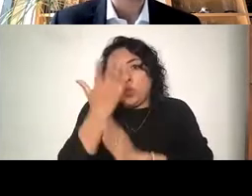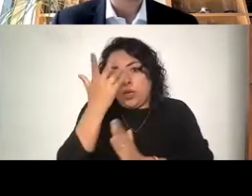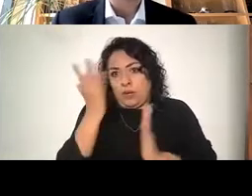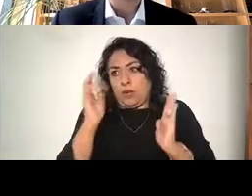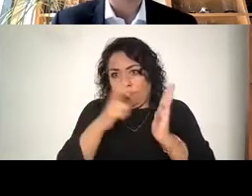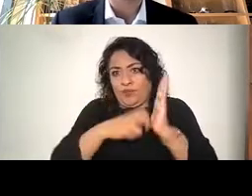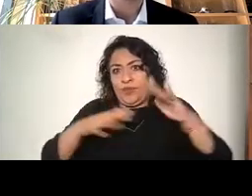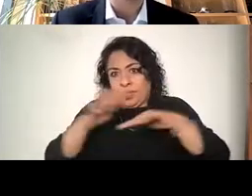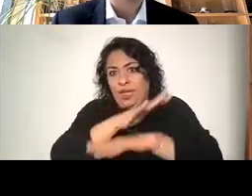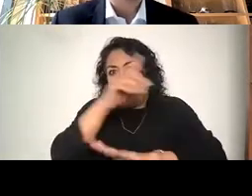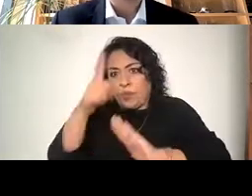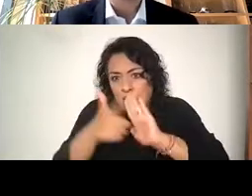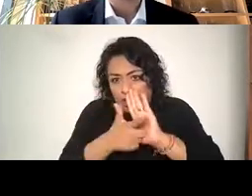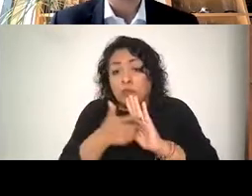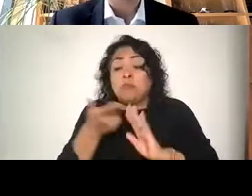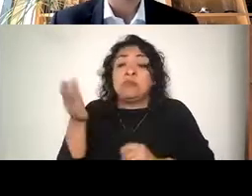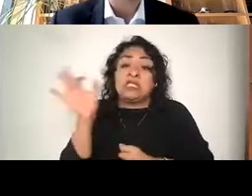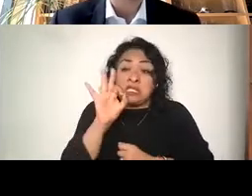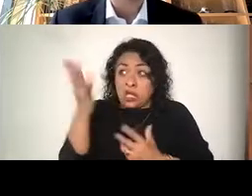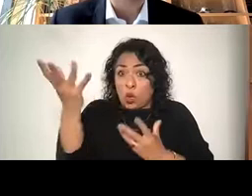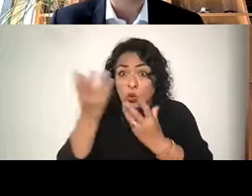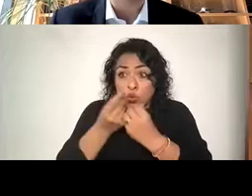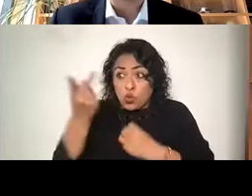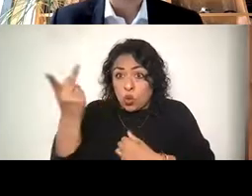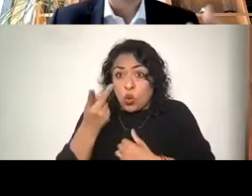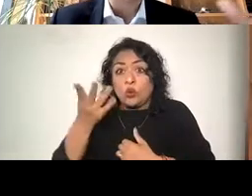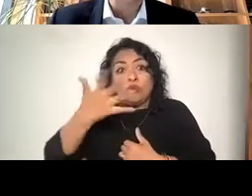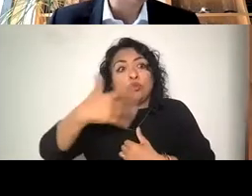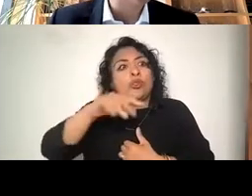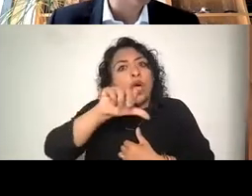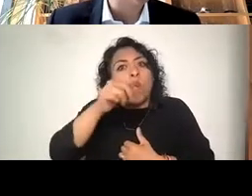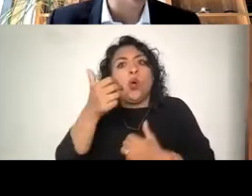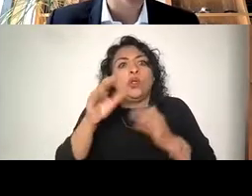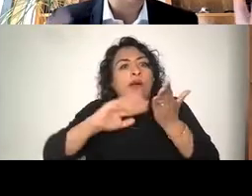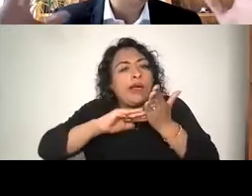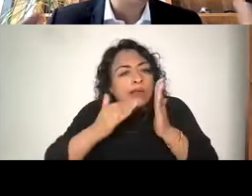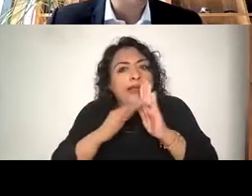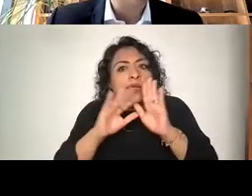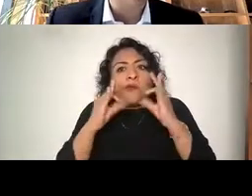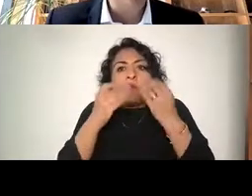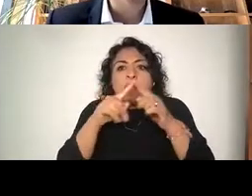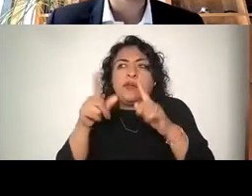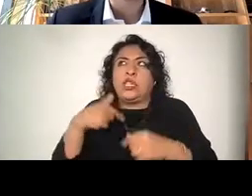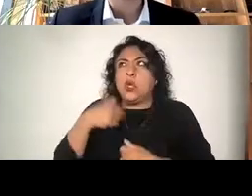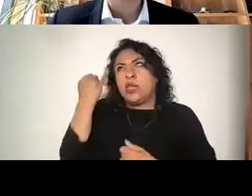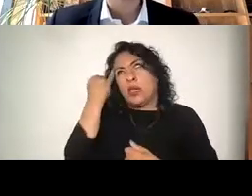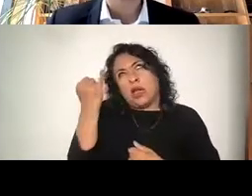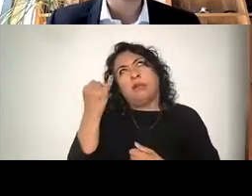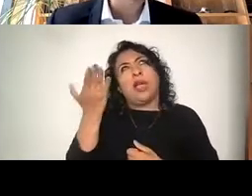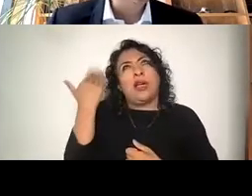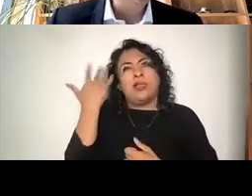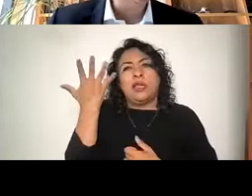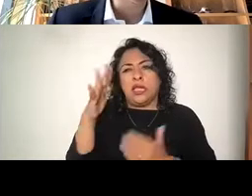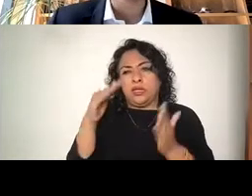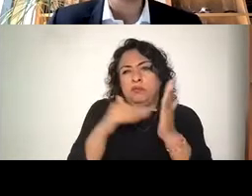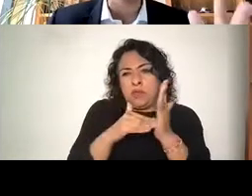es posible que junto con el donante se busquen otras estrategias. Si a él se le ocurra, bueno, yo daba 10,000 pesos